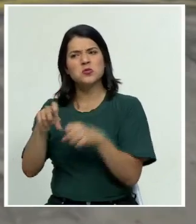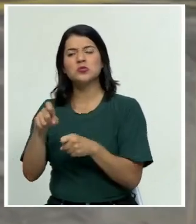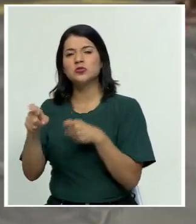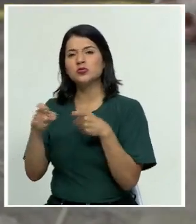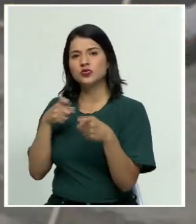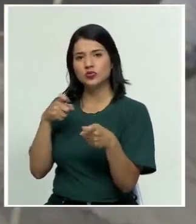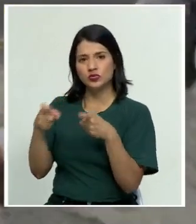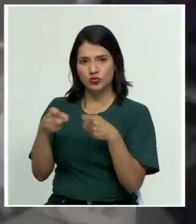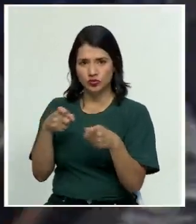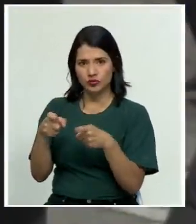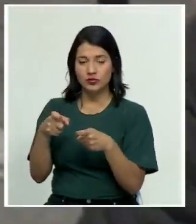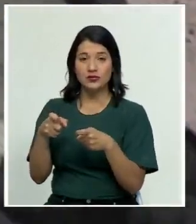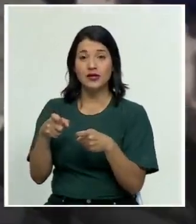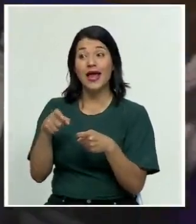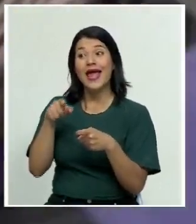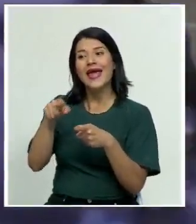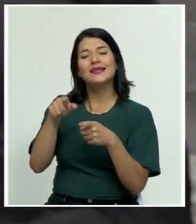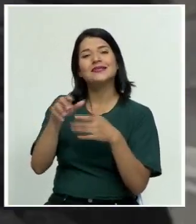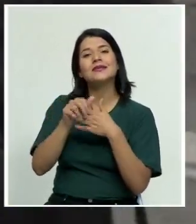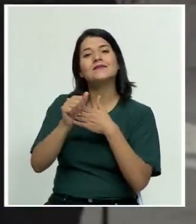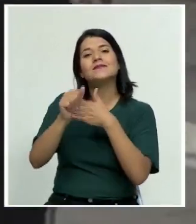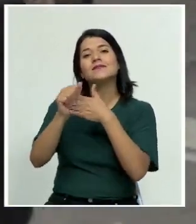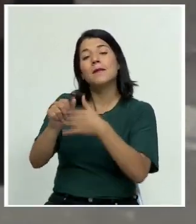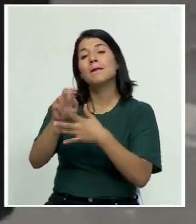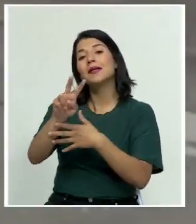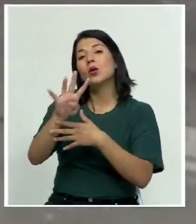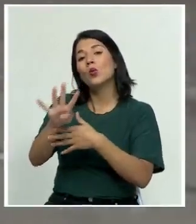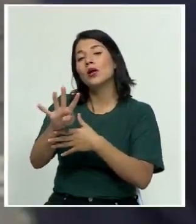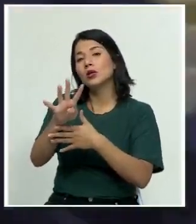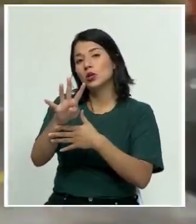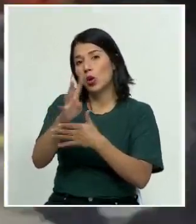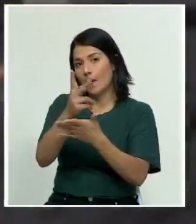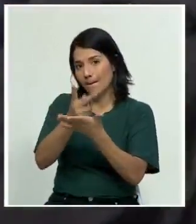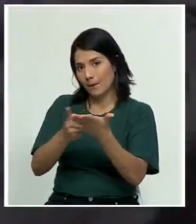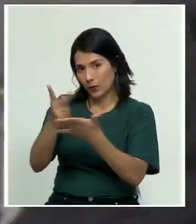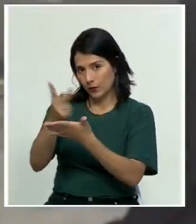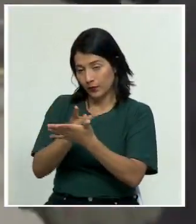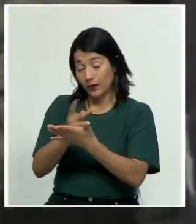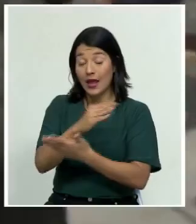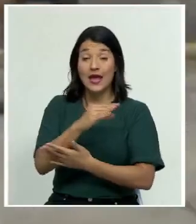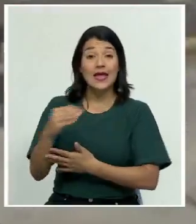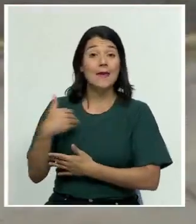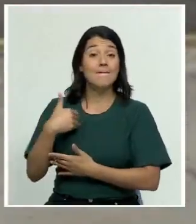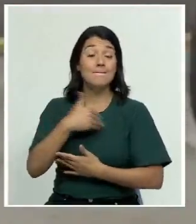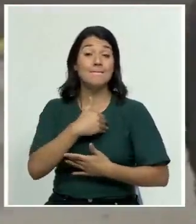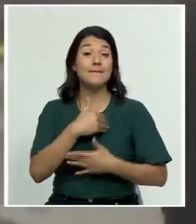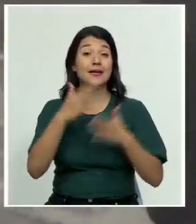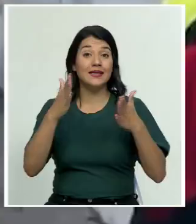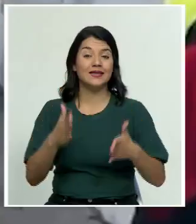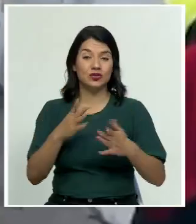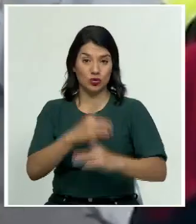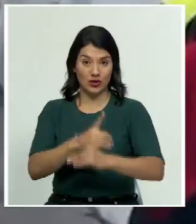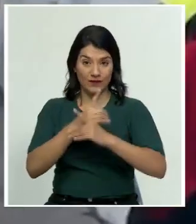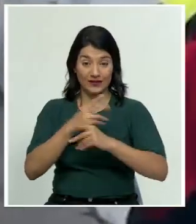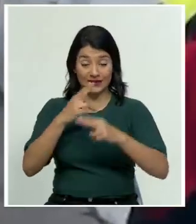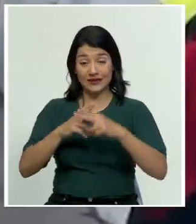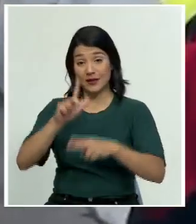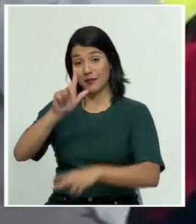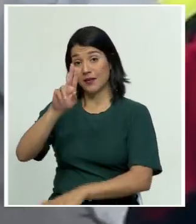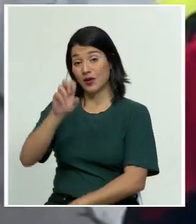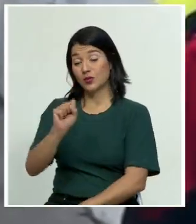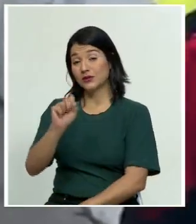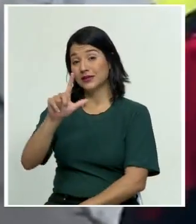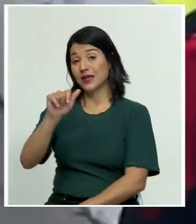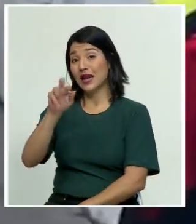que rige 24 provincias del país. Mientras tanto, el ministro de Defensa, Luis Lara, quien habló también en representación de las